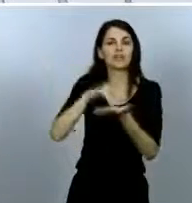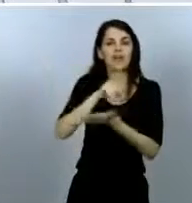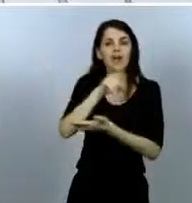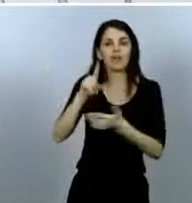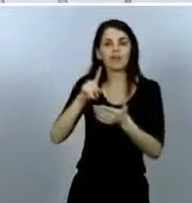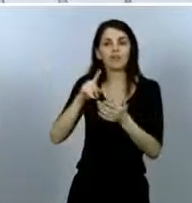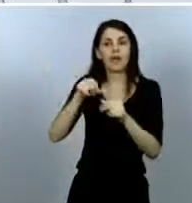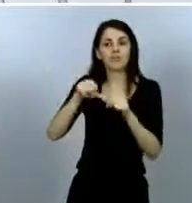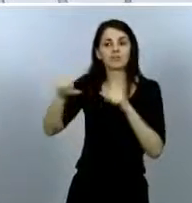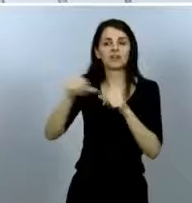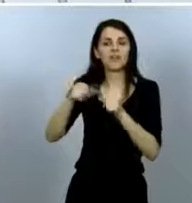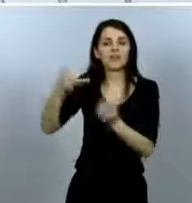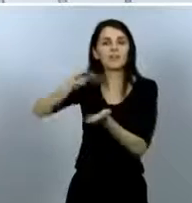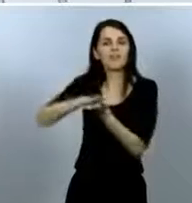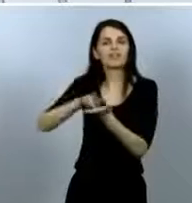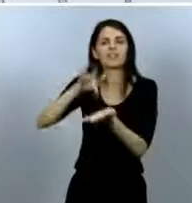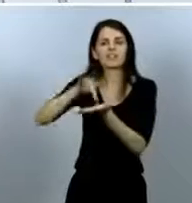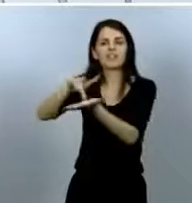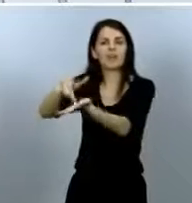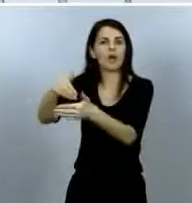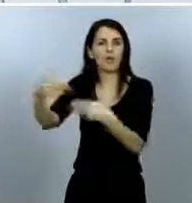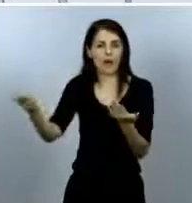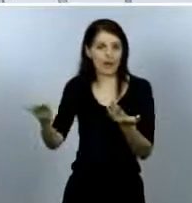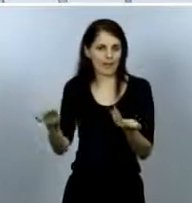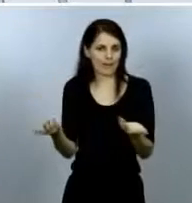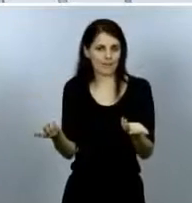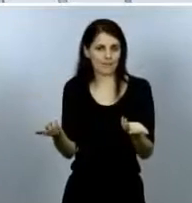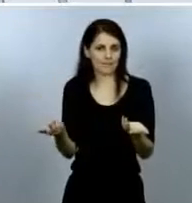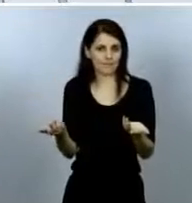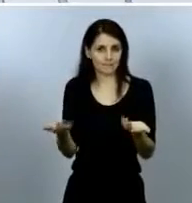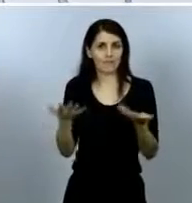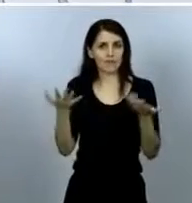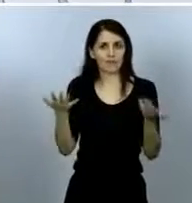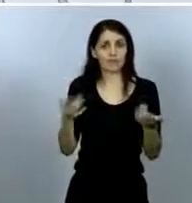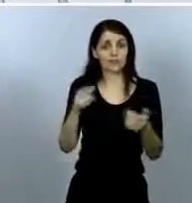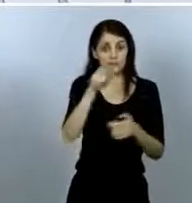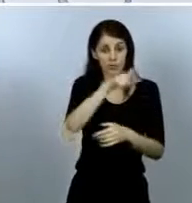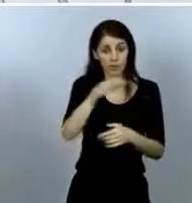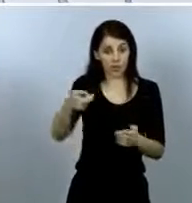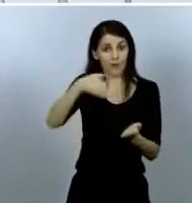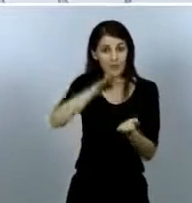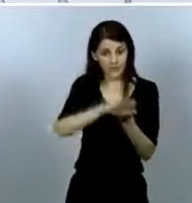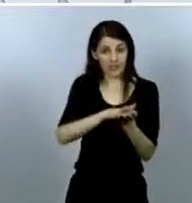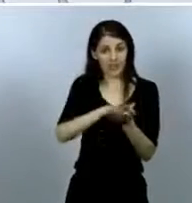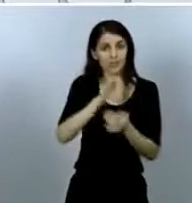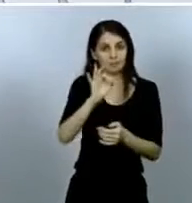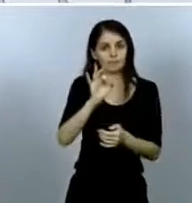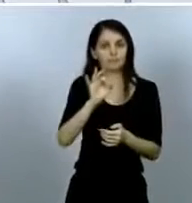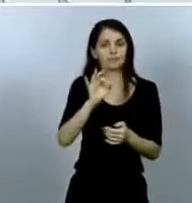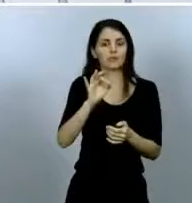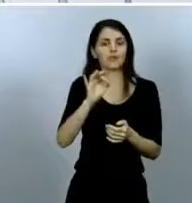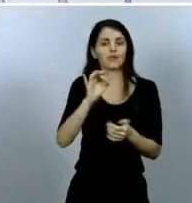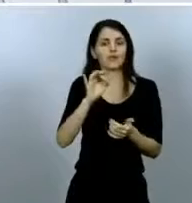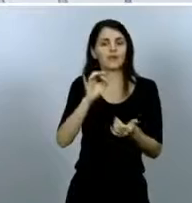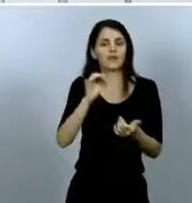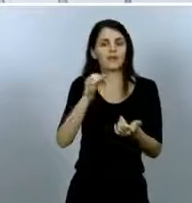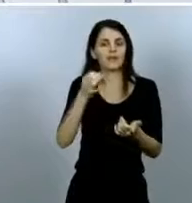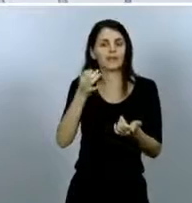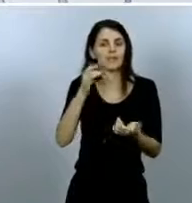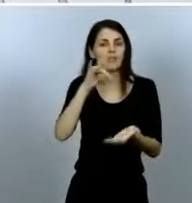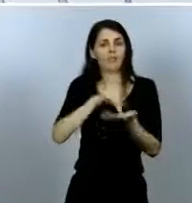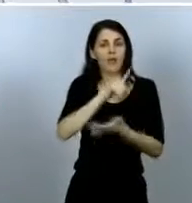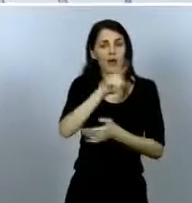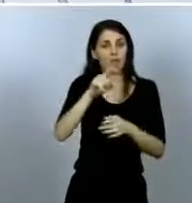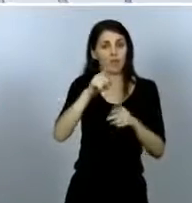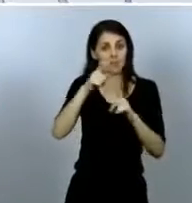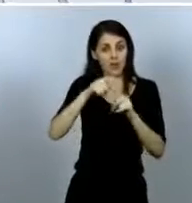cuando fallecen fallecen del día 11 en adelante pero lo que se tiene que actualizar no es la ficha de vigilancia actual que es mucho más